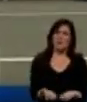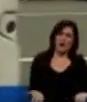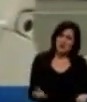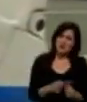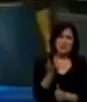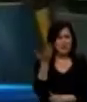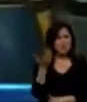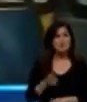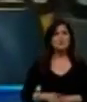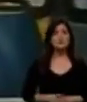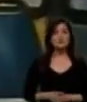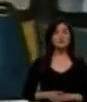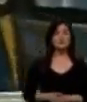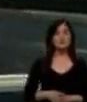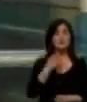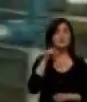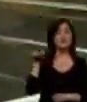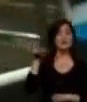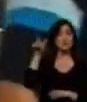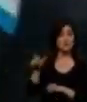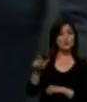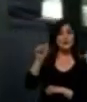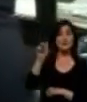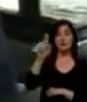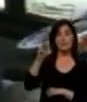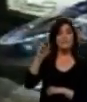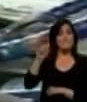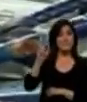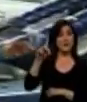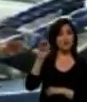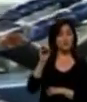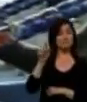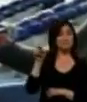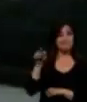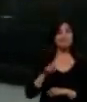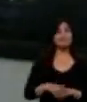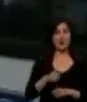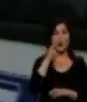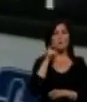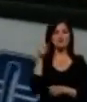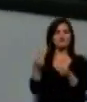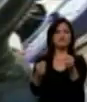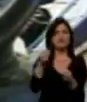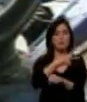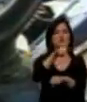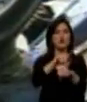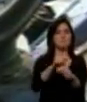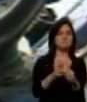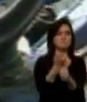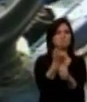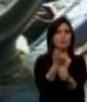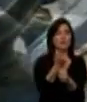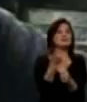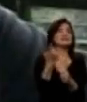Eso es primordial. Es lo que nos dice Armando antes de subir al bus que conduce Miguel. Para este chofer profesional, la prioridad